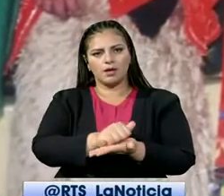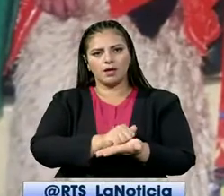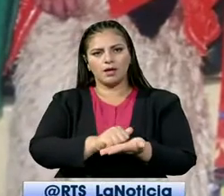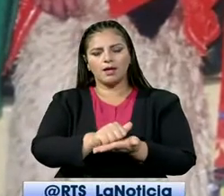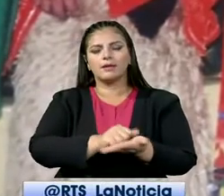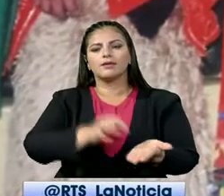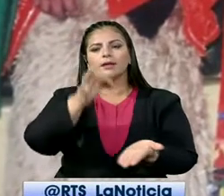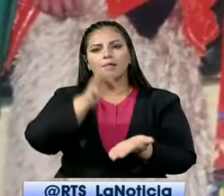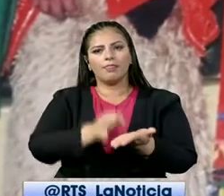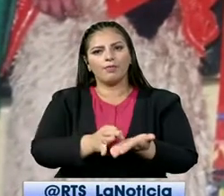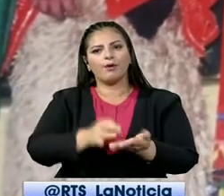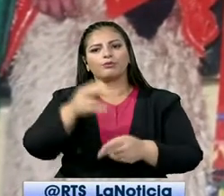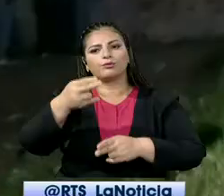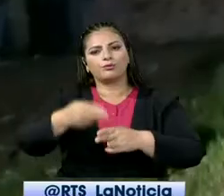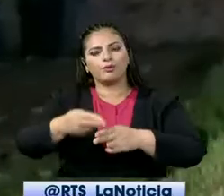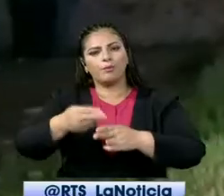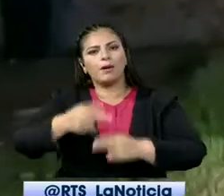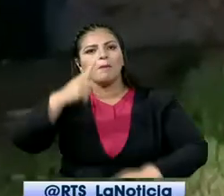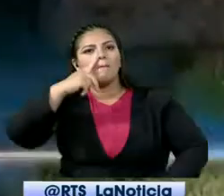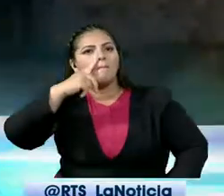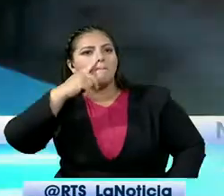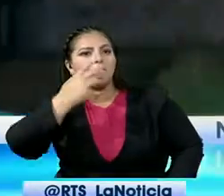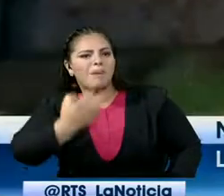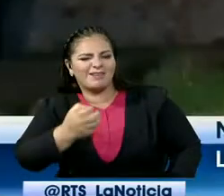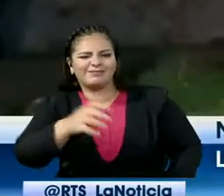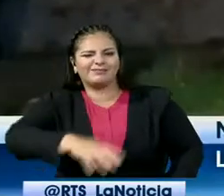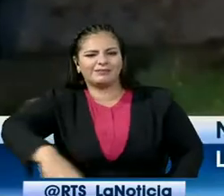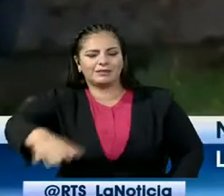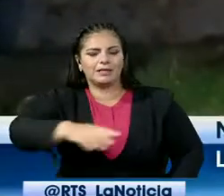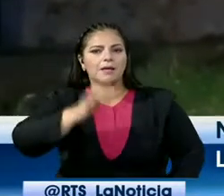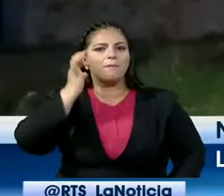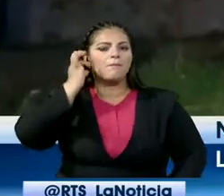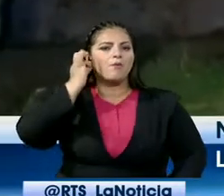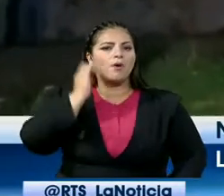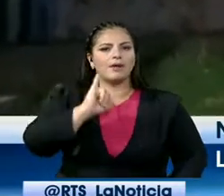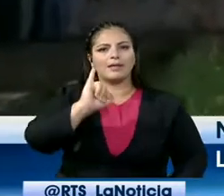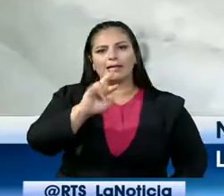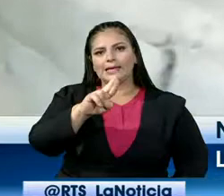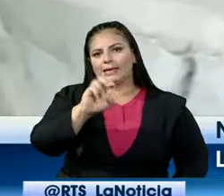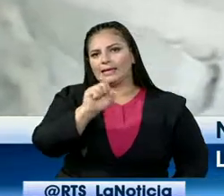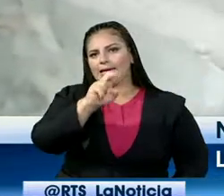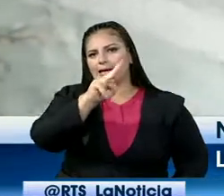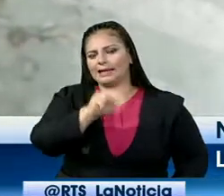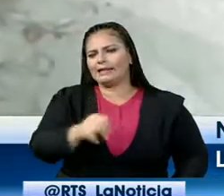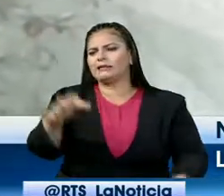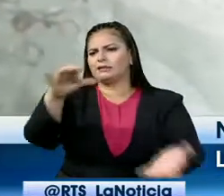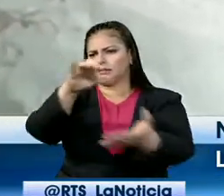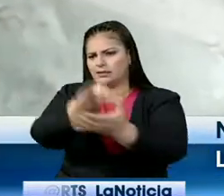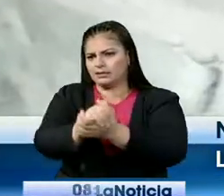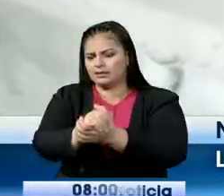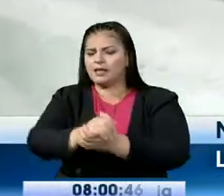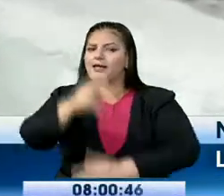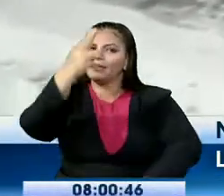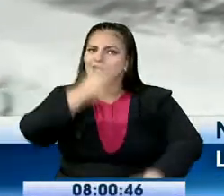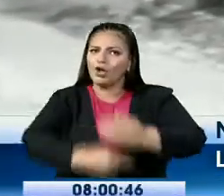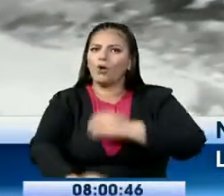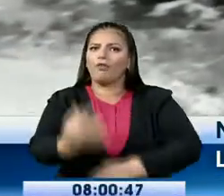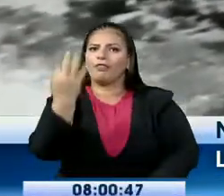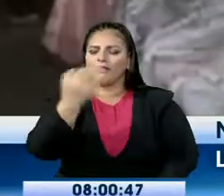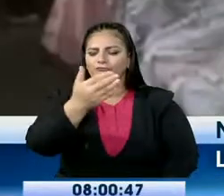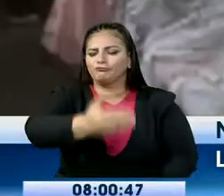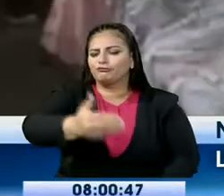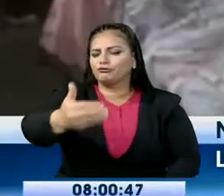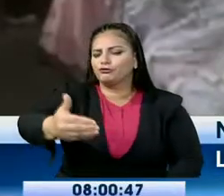Irene P., mujer de 29 años de edad, fue asesinada presuntamente por su esposo frente a sus tres hijos menores de edad. Este habría, según